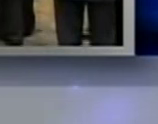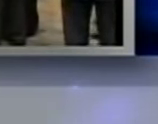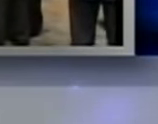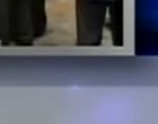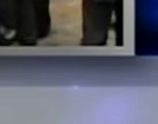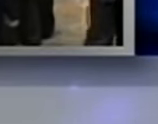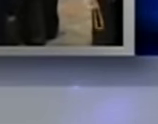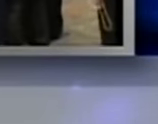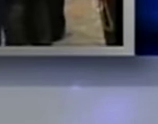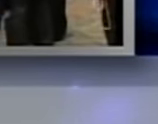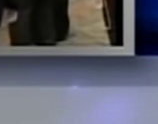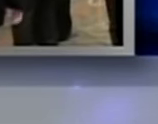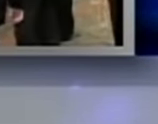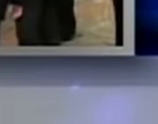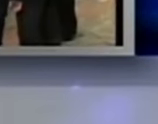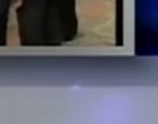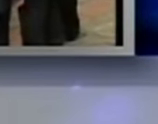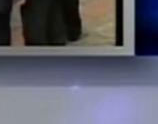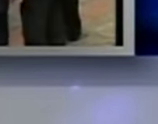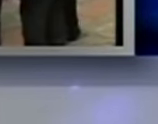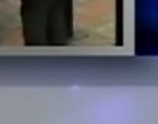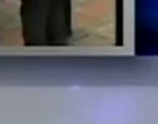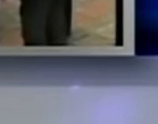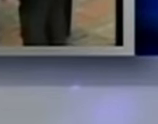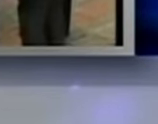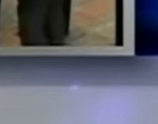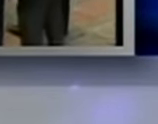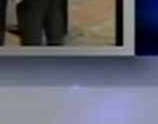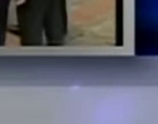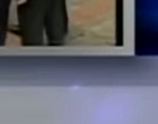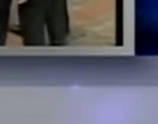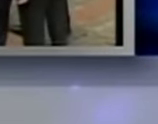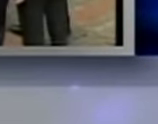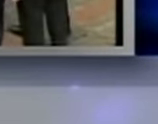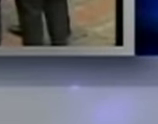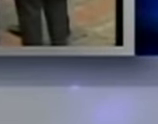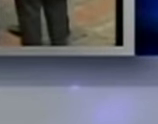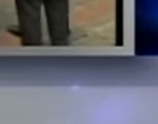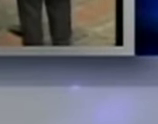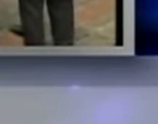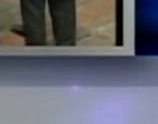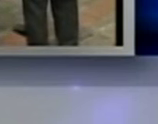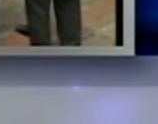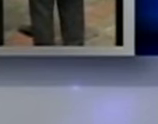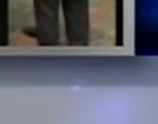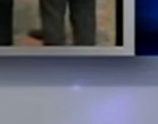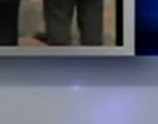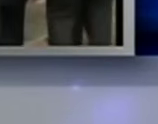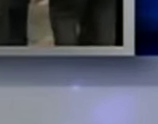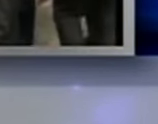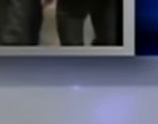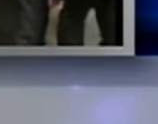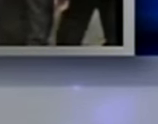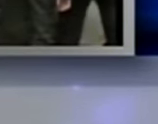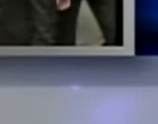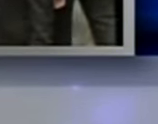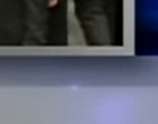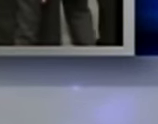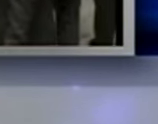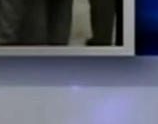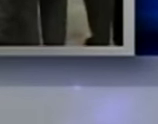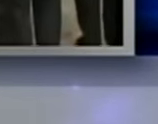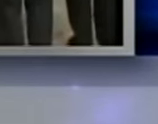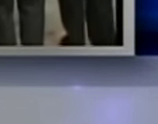ya están todos los preparativos precisamente para recibirle en el Palacio de Carondelet. Así es, Víctor. ¿Qué tal,